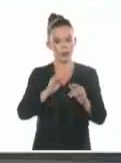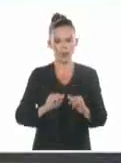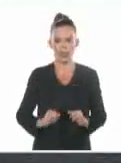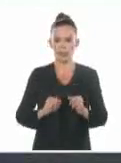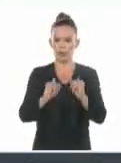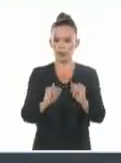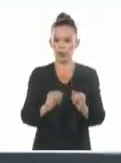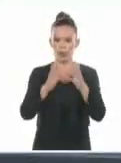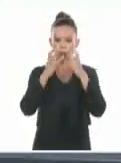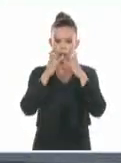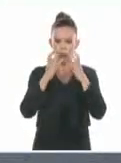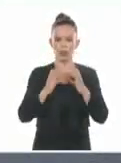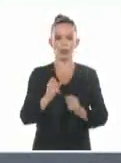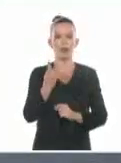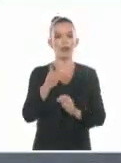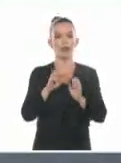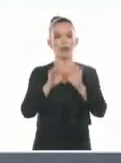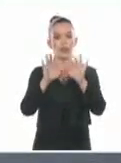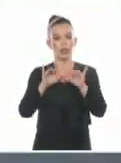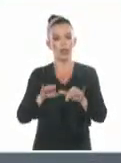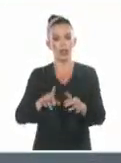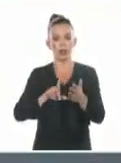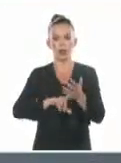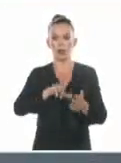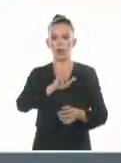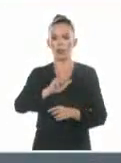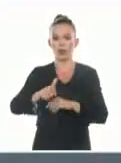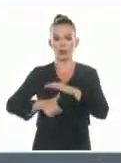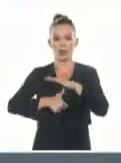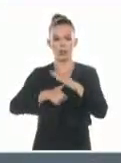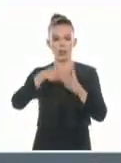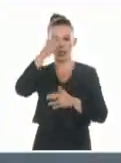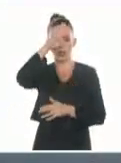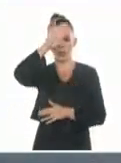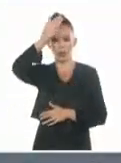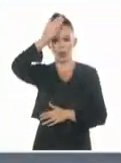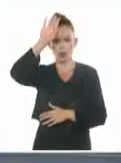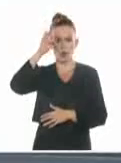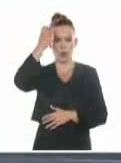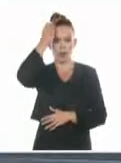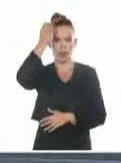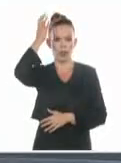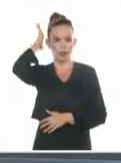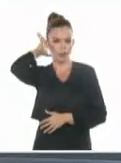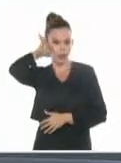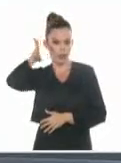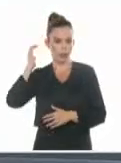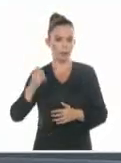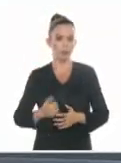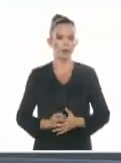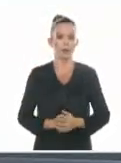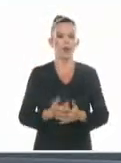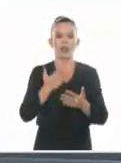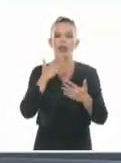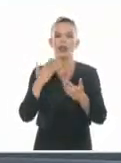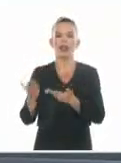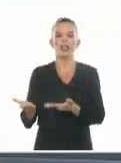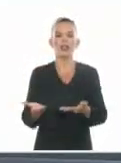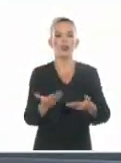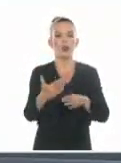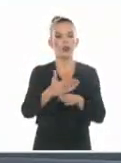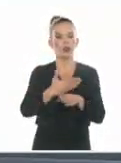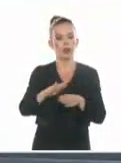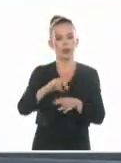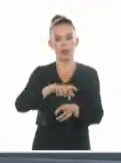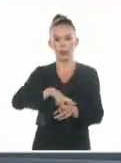El primer secretario del Comité Central del Partido y presidente de la República de Cuba, Miguel Díaz-Canel Bermúdez, recibió representantes de la